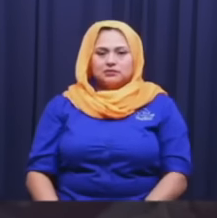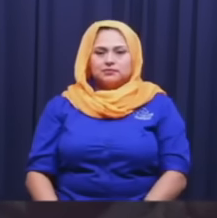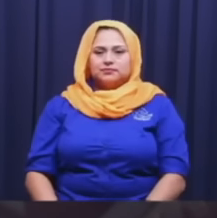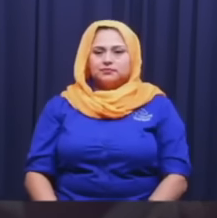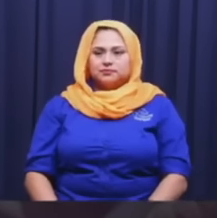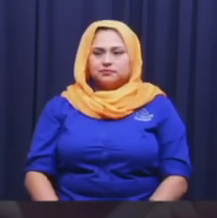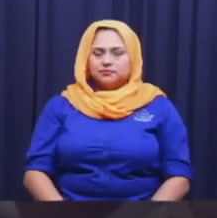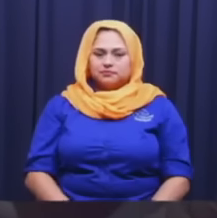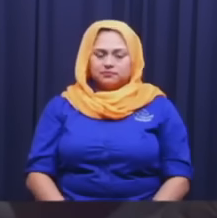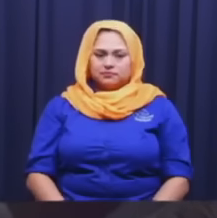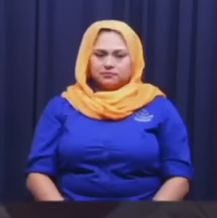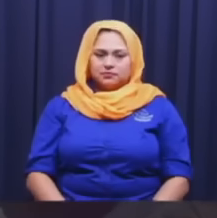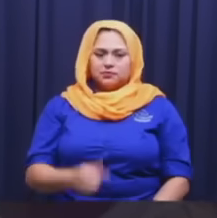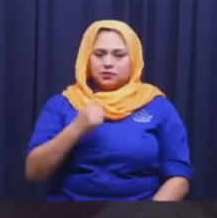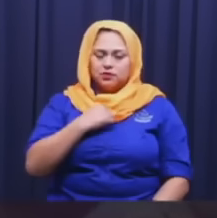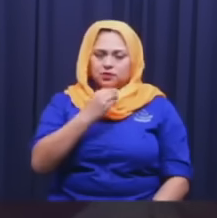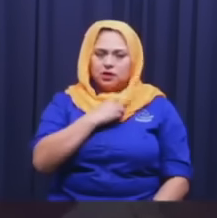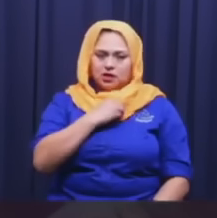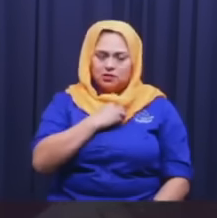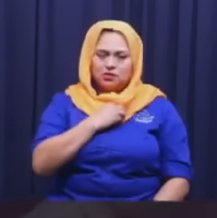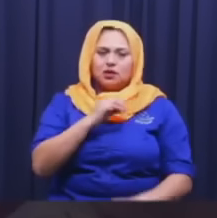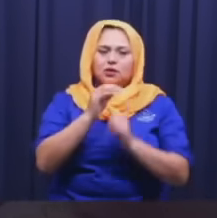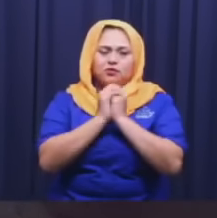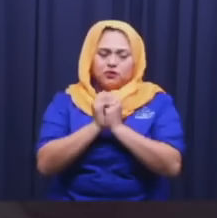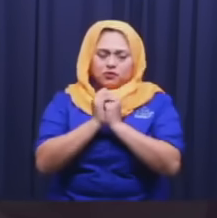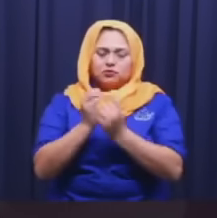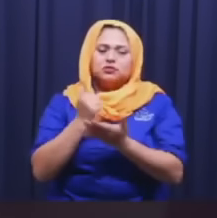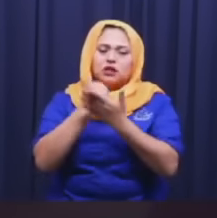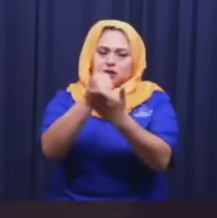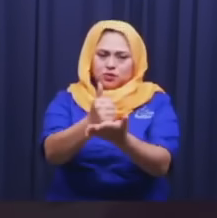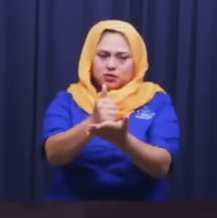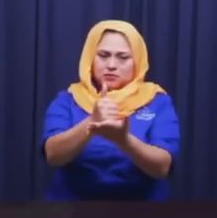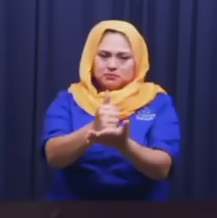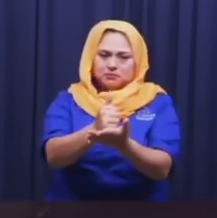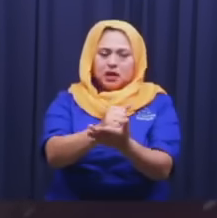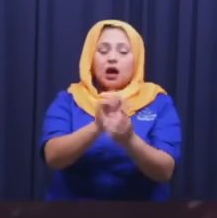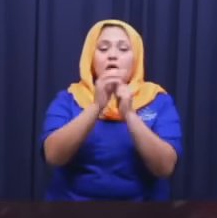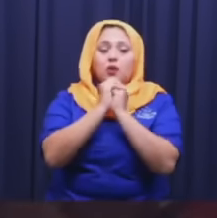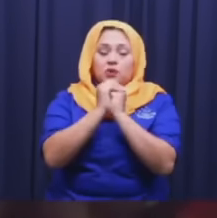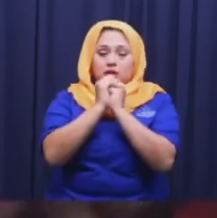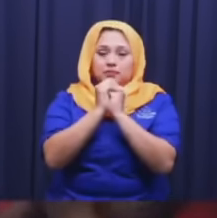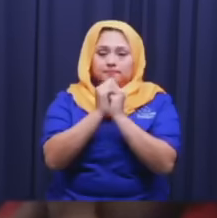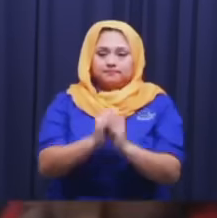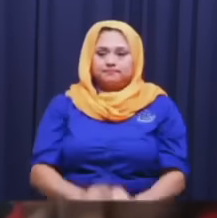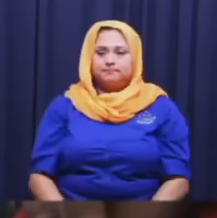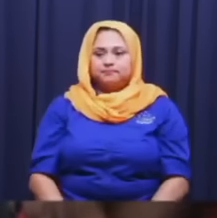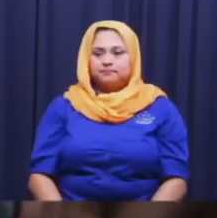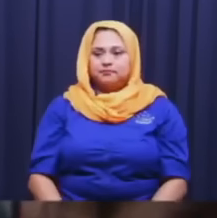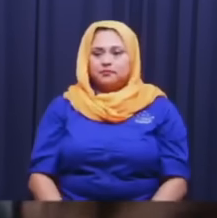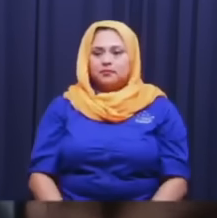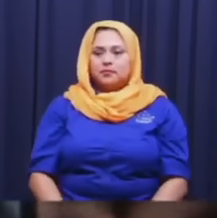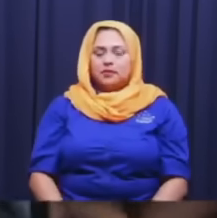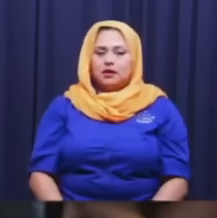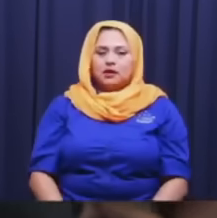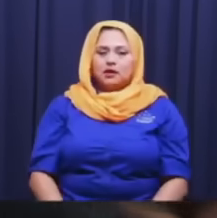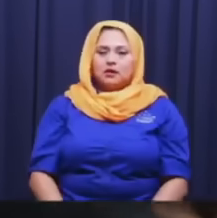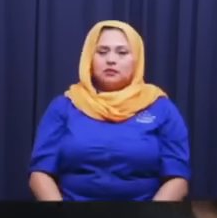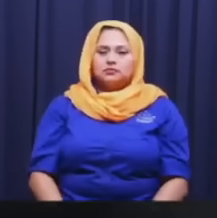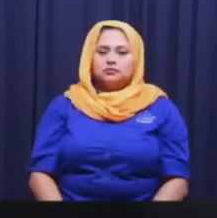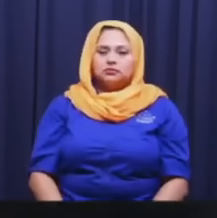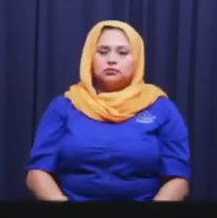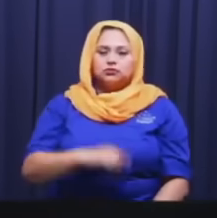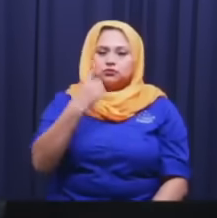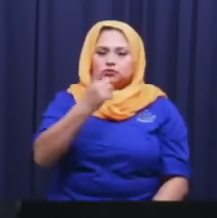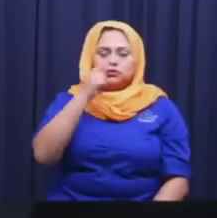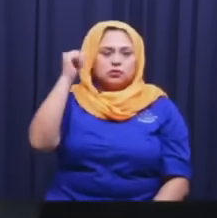oficialidad, quiero que por favor nos ayuden a orar por estas personas. Ancianos, ayudas de